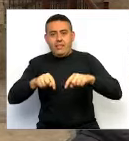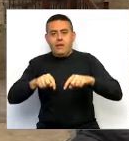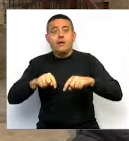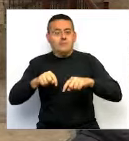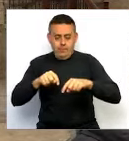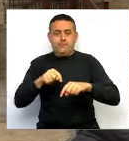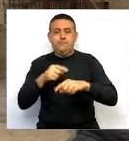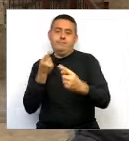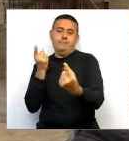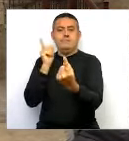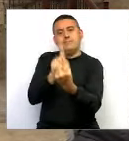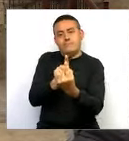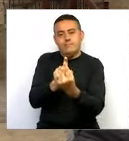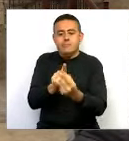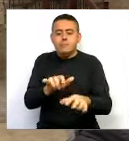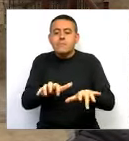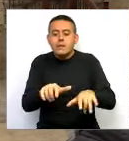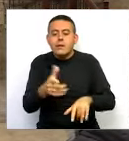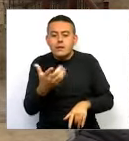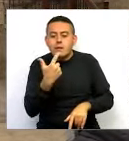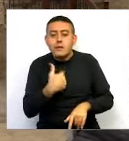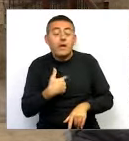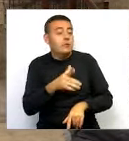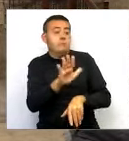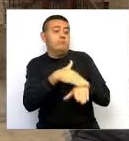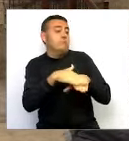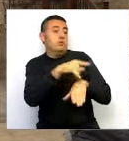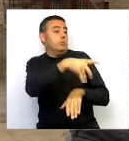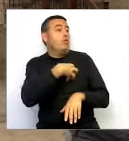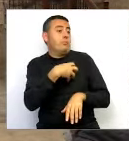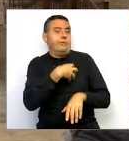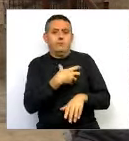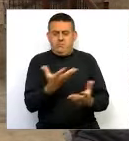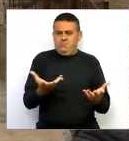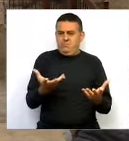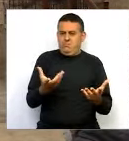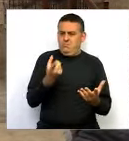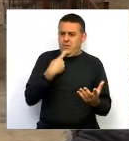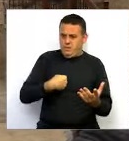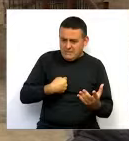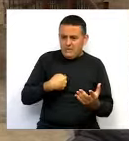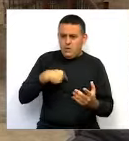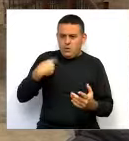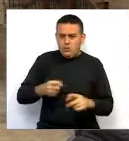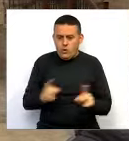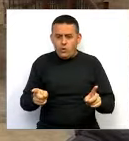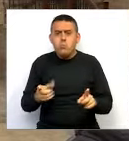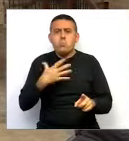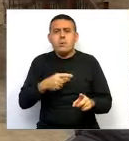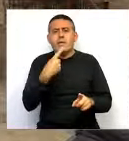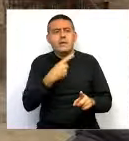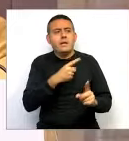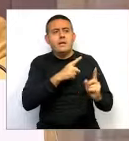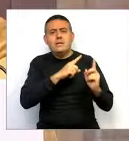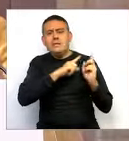vacunación masiva ¿no? ¿no hay una fórmula para evitar que esa gente se desplace cuando no deben de ser vacunados? Bueno